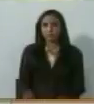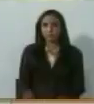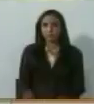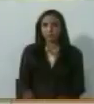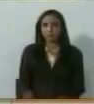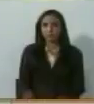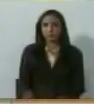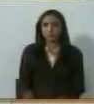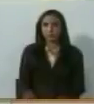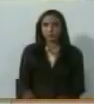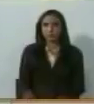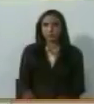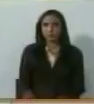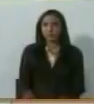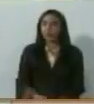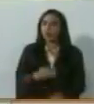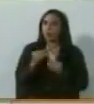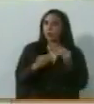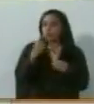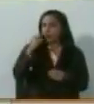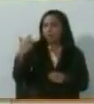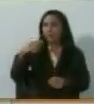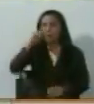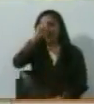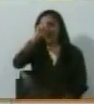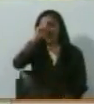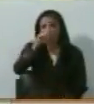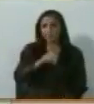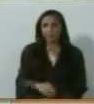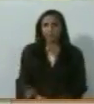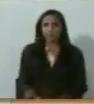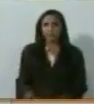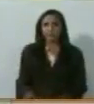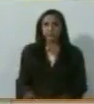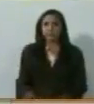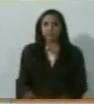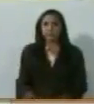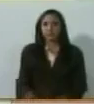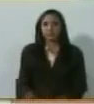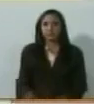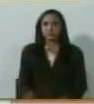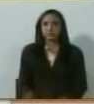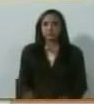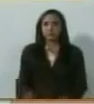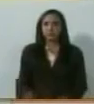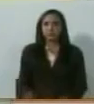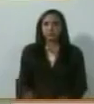en Falcón, en Amuel.